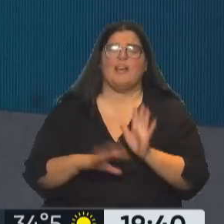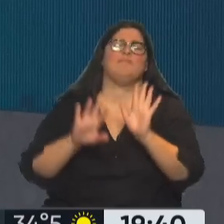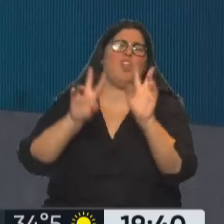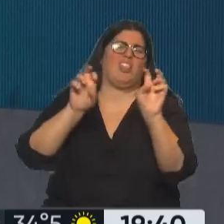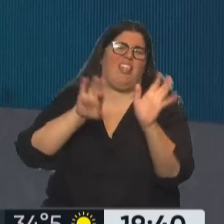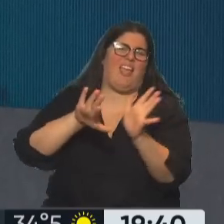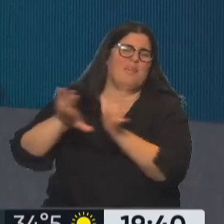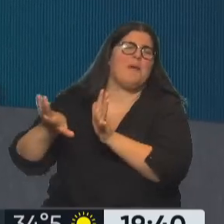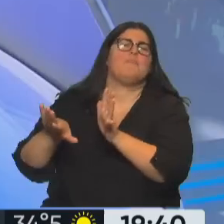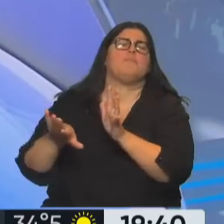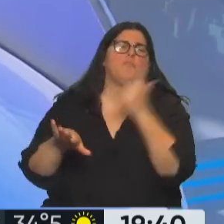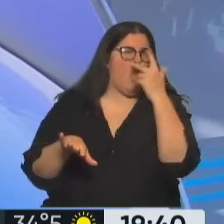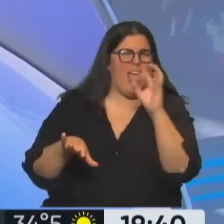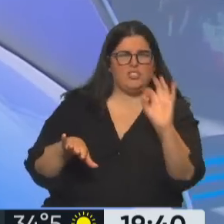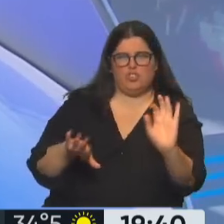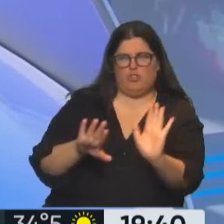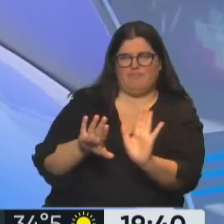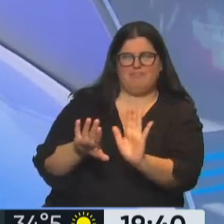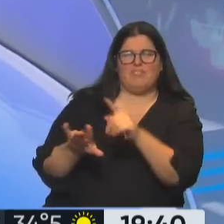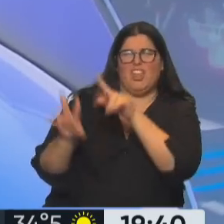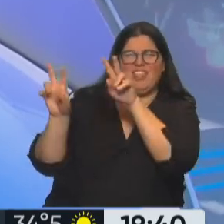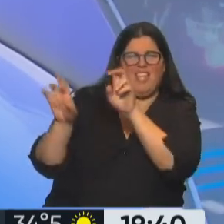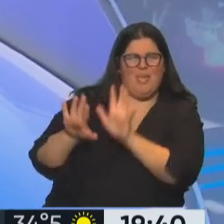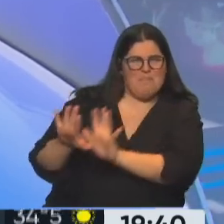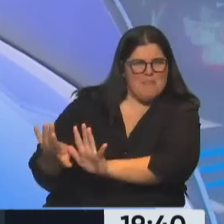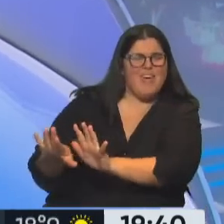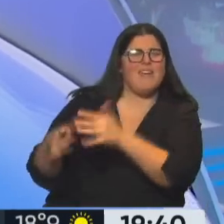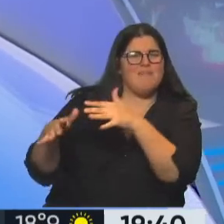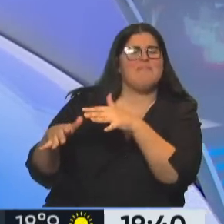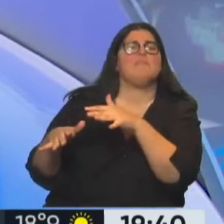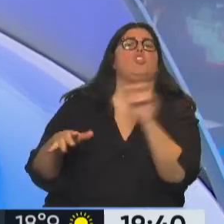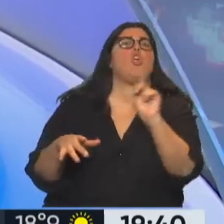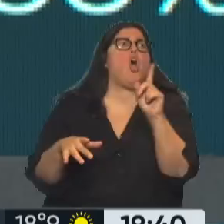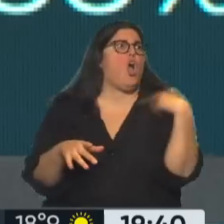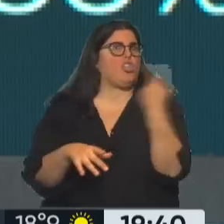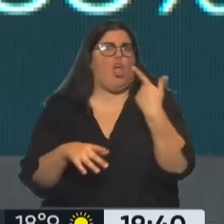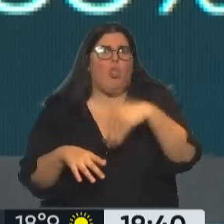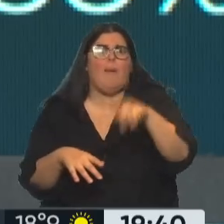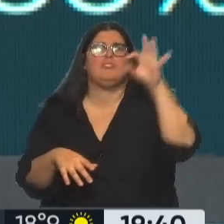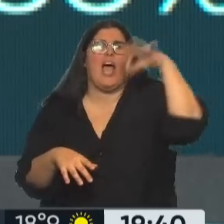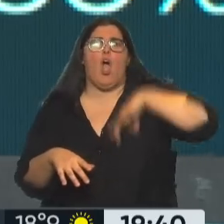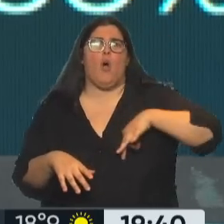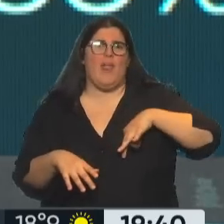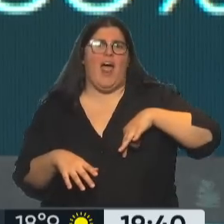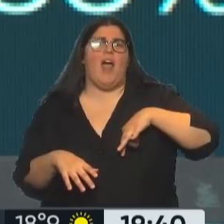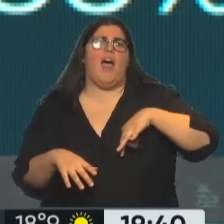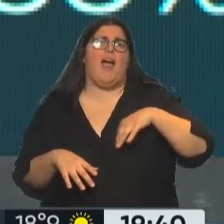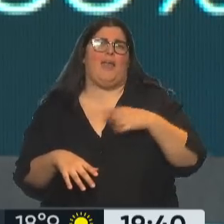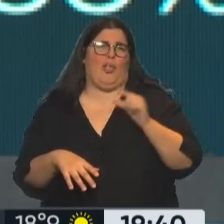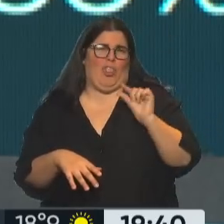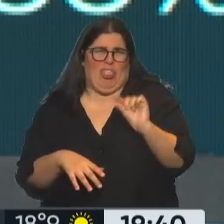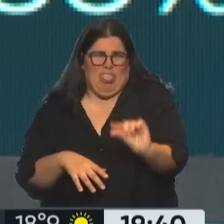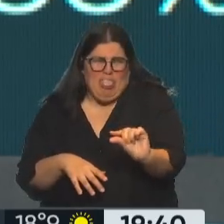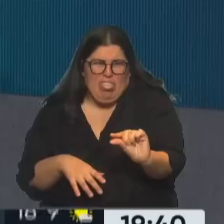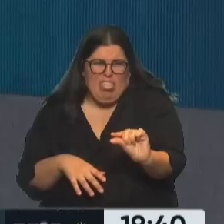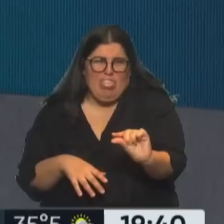esto, Horacio... No, que digo, no de es, la- pero, no es pero digo, más allá de más esto. allá de Todos que- vamos a cobrar una feta de salame. Pero por